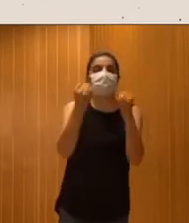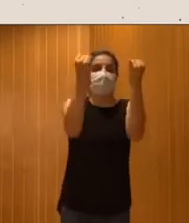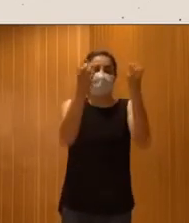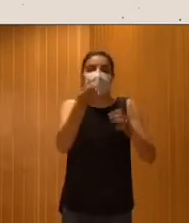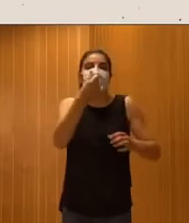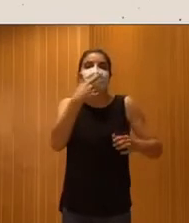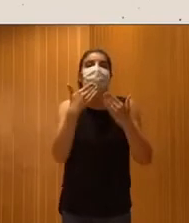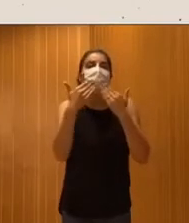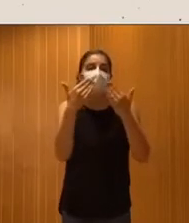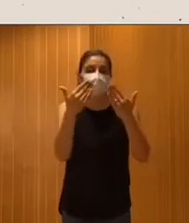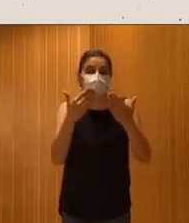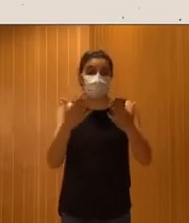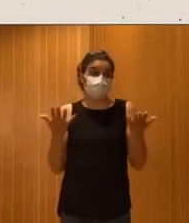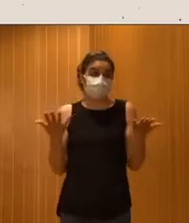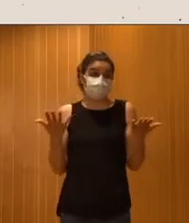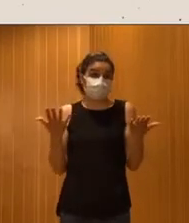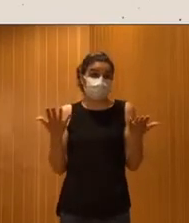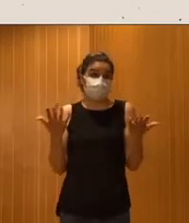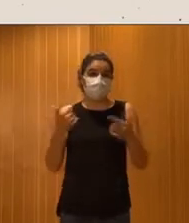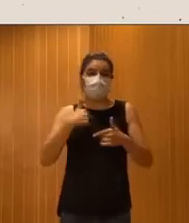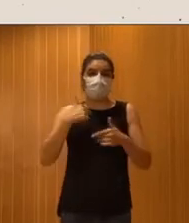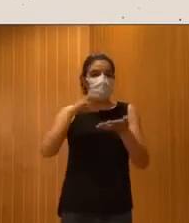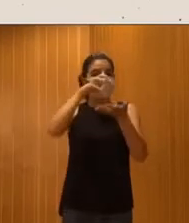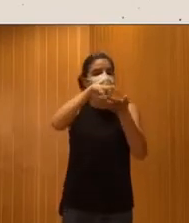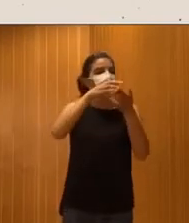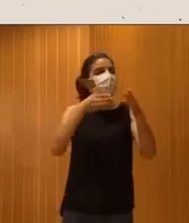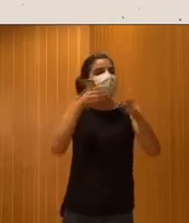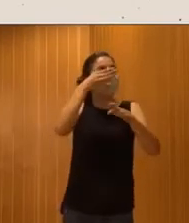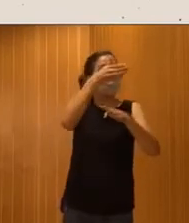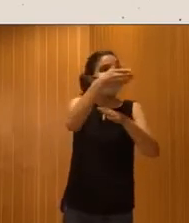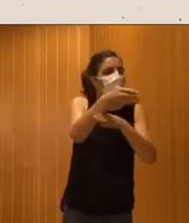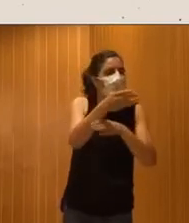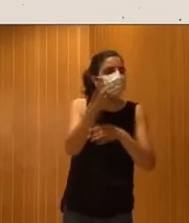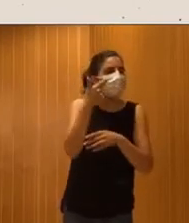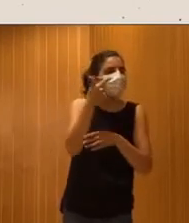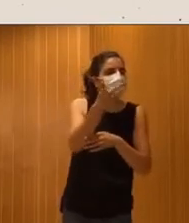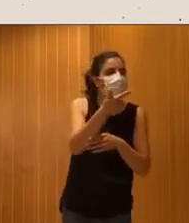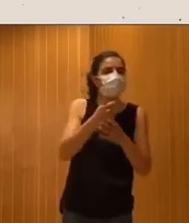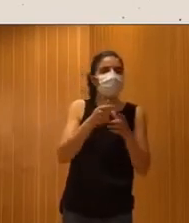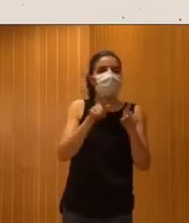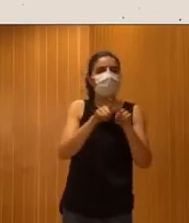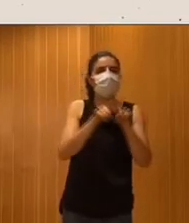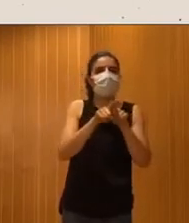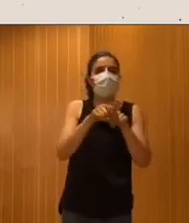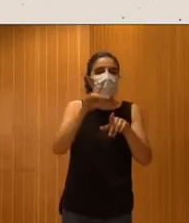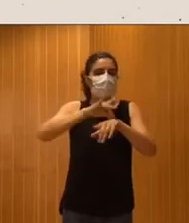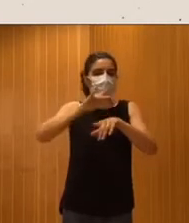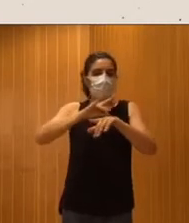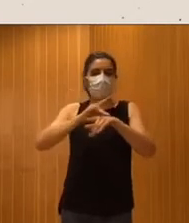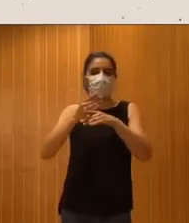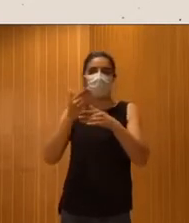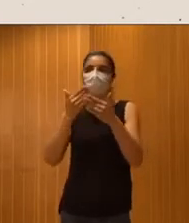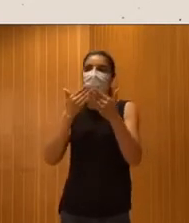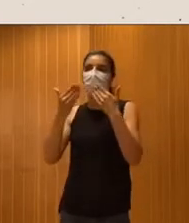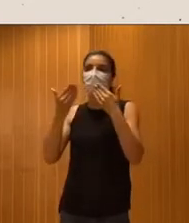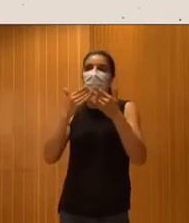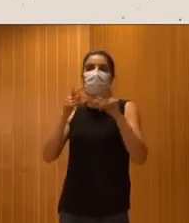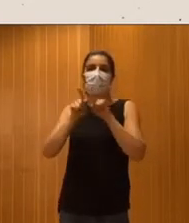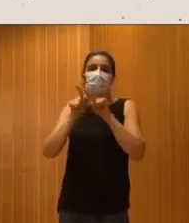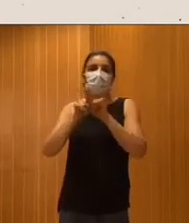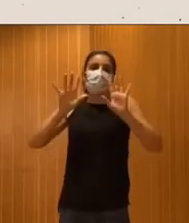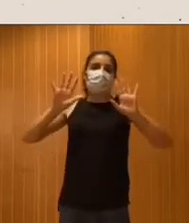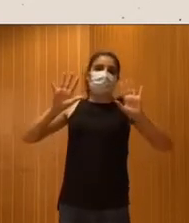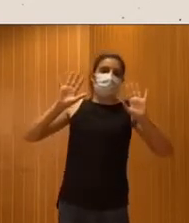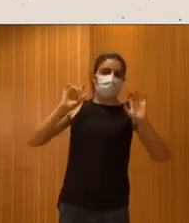su pastilla mágica, pero es que es así, o sea, quiero decir, yo cuando voy a un centro y veo cómo se habla a los médicos, pues casi como al